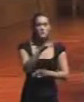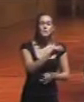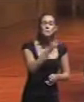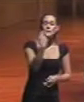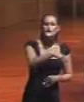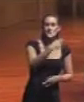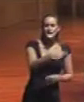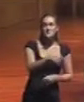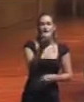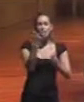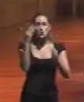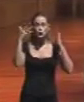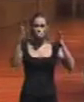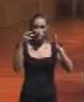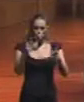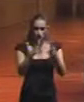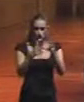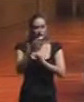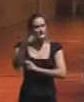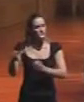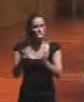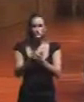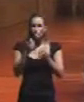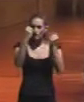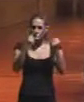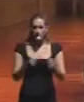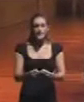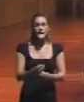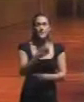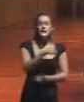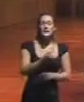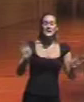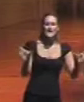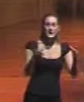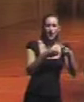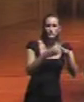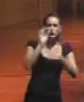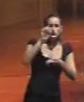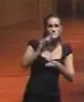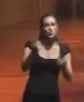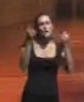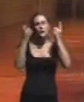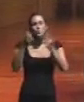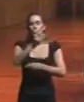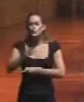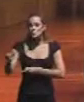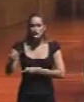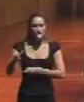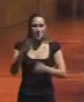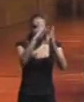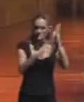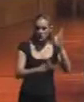Consejo Social, dignísimas autoridades, claustro de profesores, alumnos, personal de Administración y